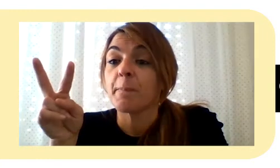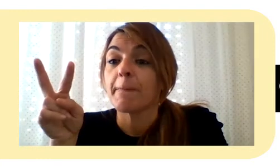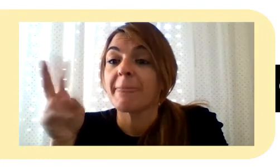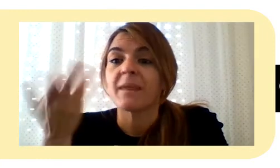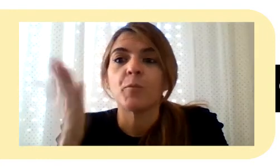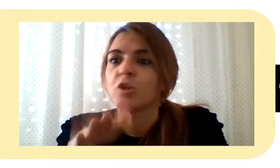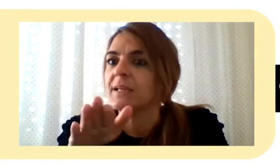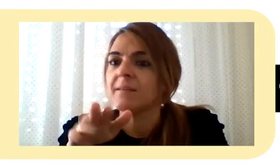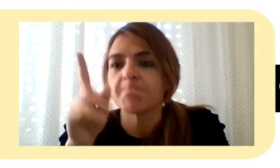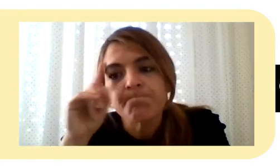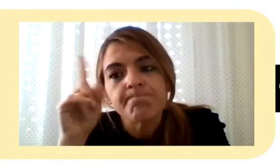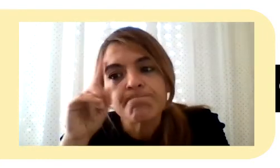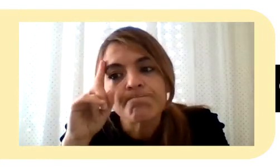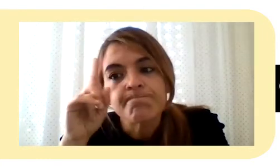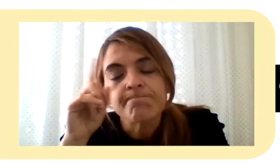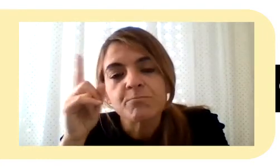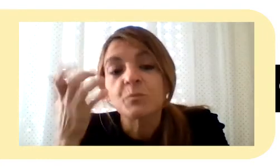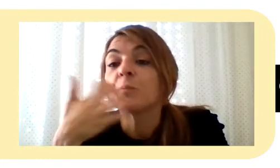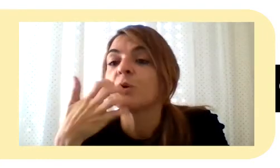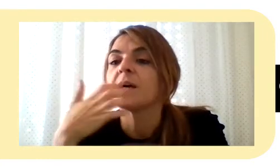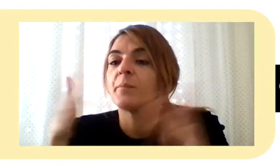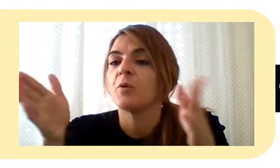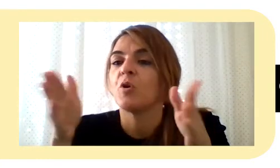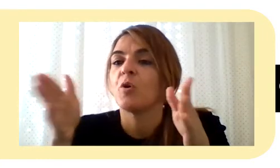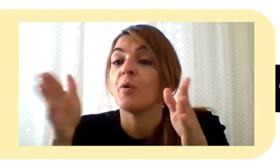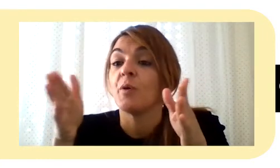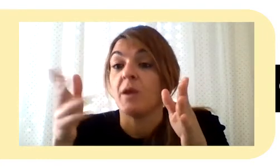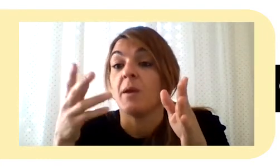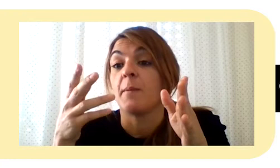mortalidad. Pues, por ejemplo, en el marzo del 2021 se murieron